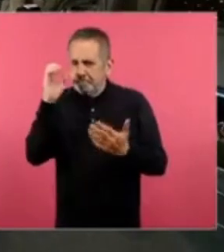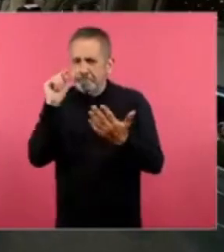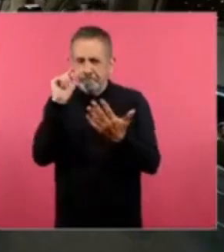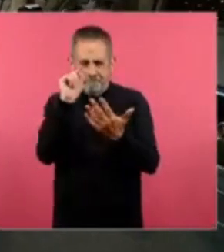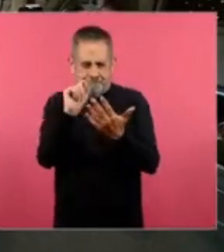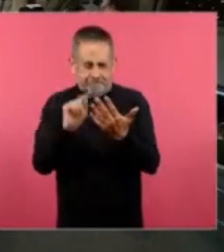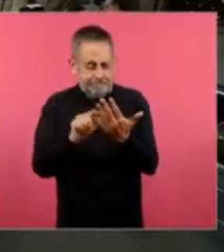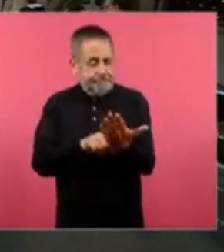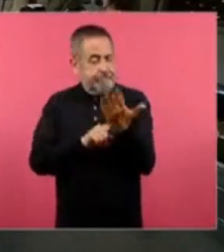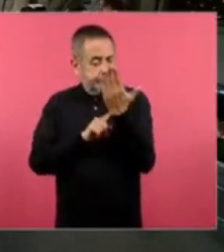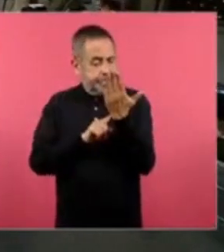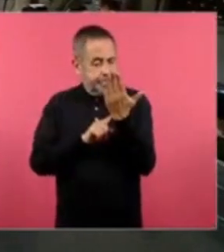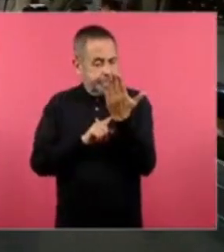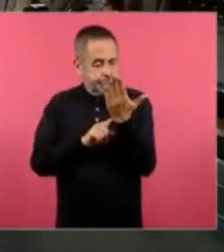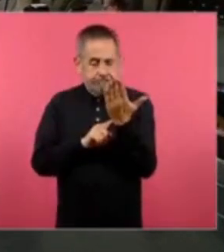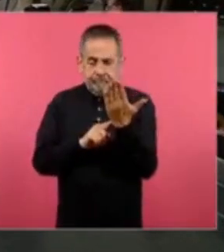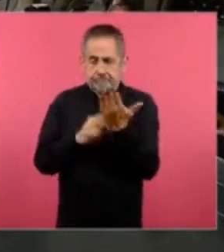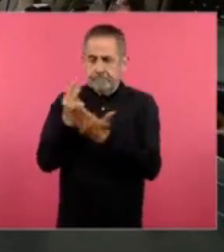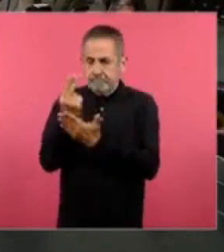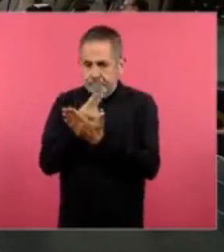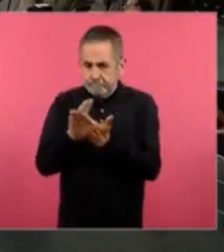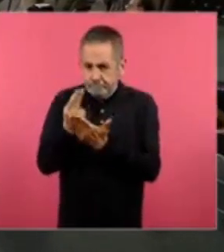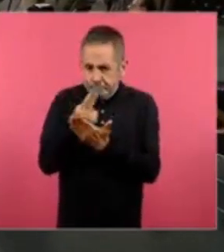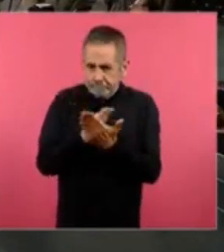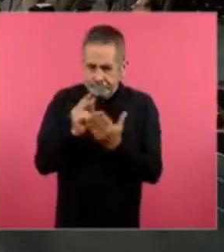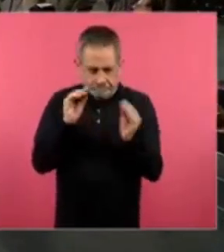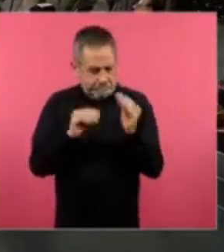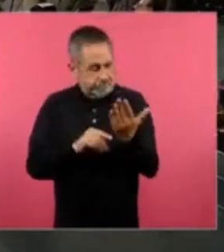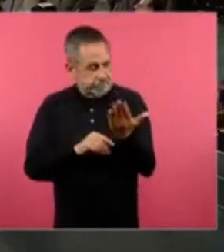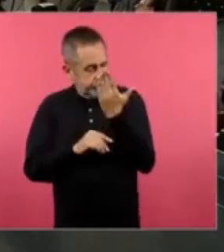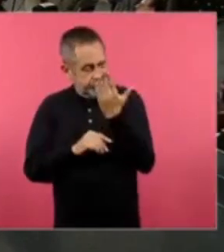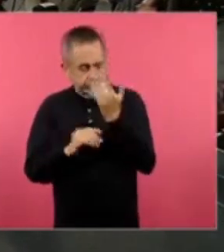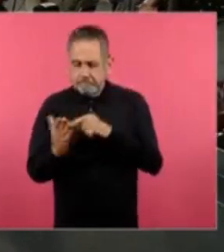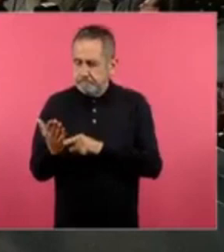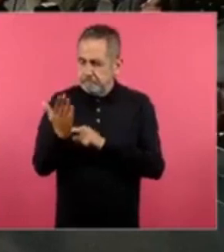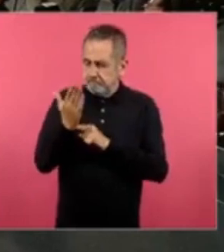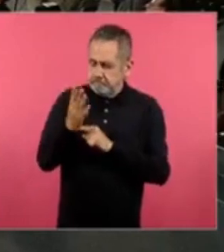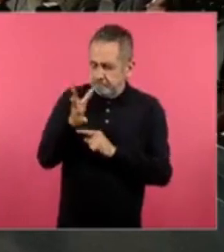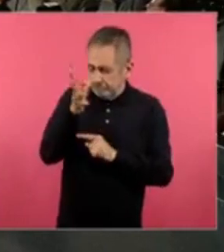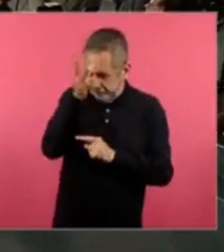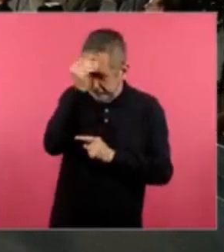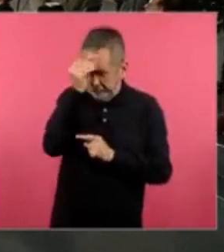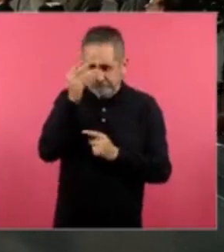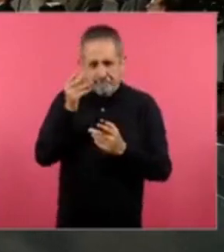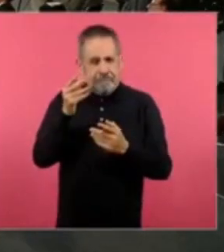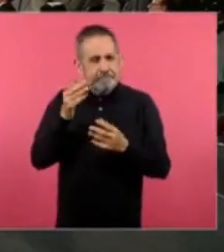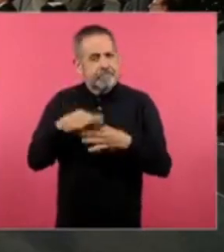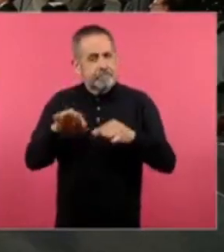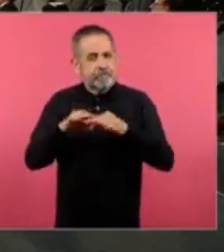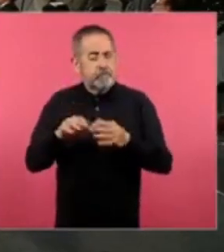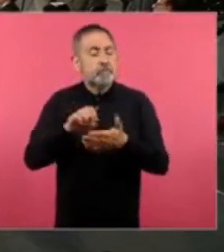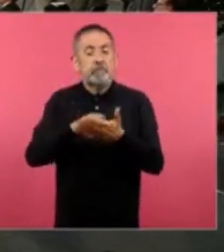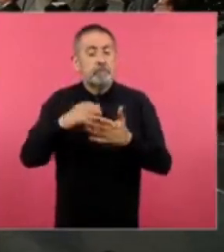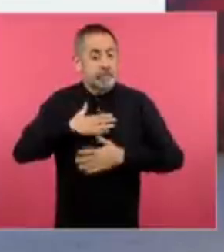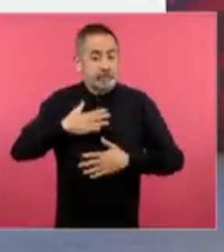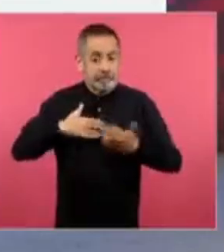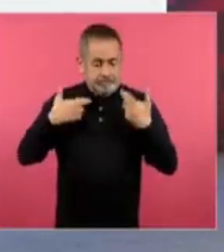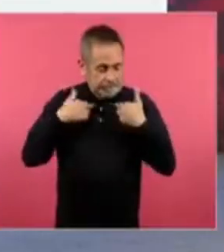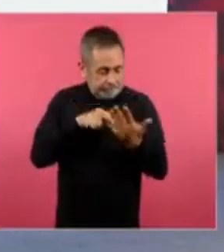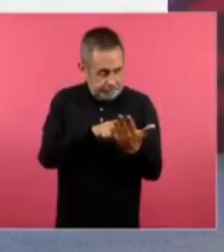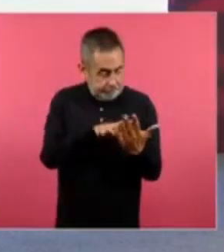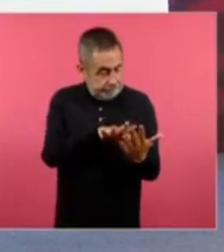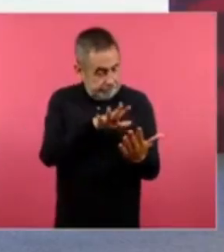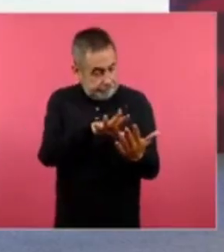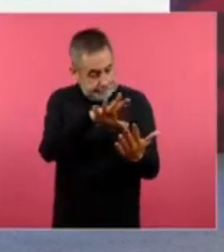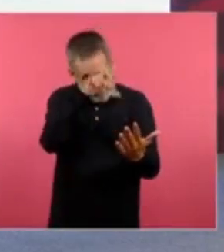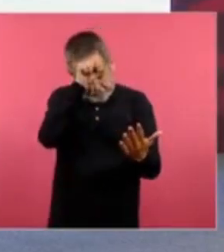imágenes, dibujos, a través de dibujos, y pues si uno como docente te llama la atención, pues